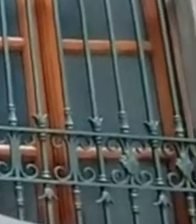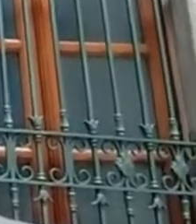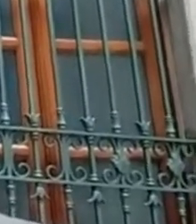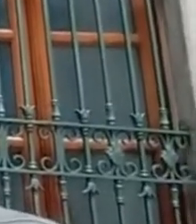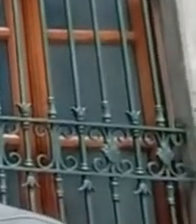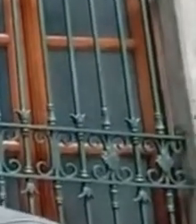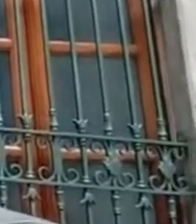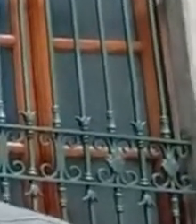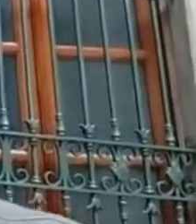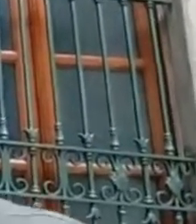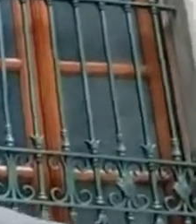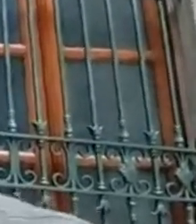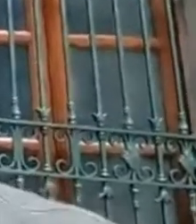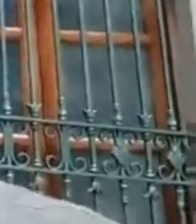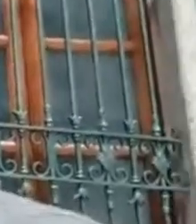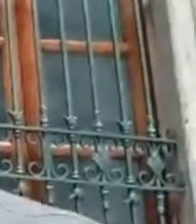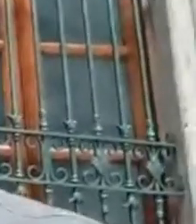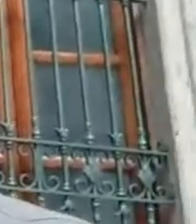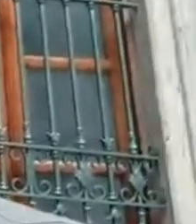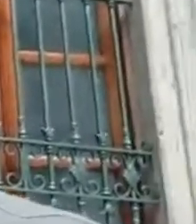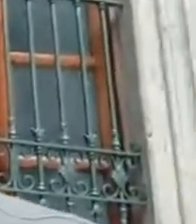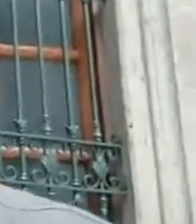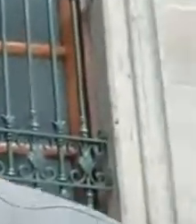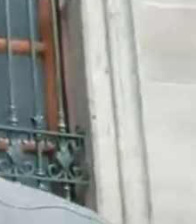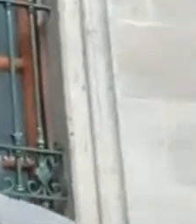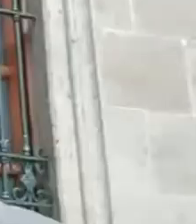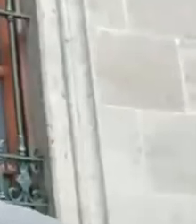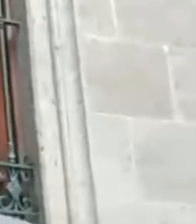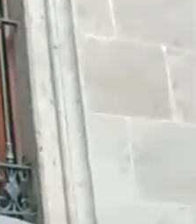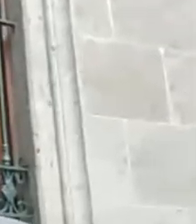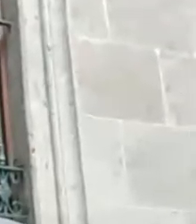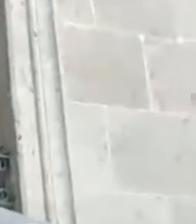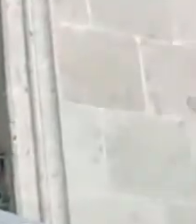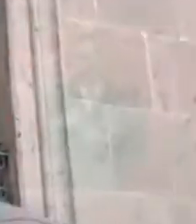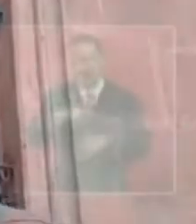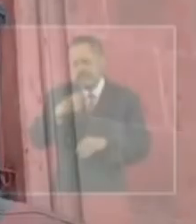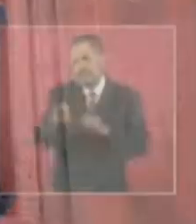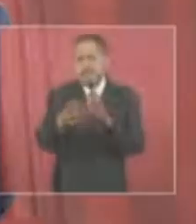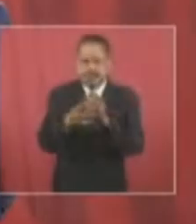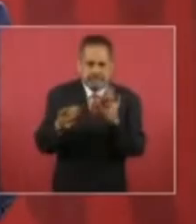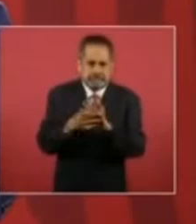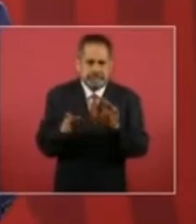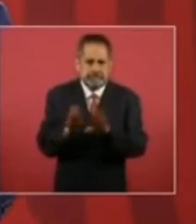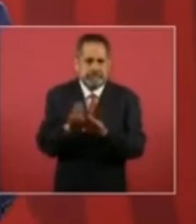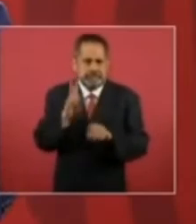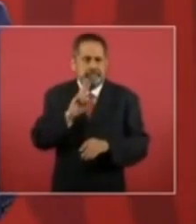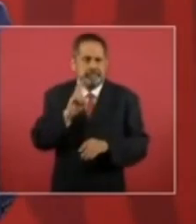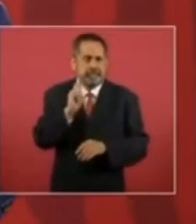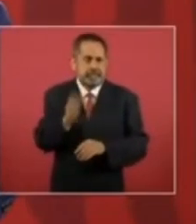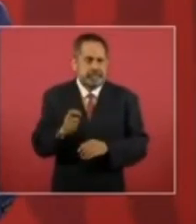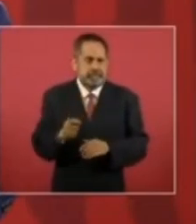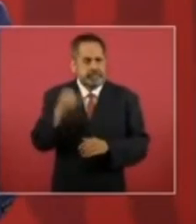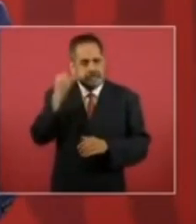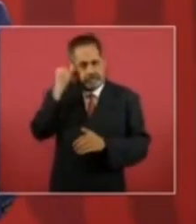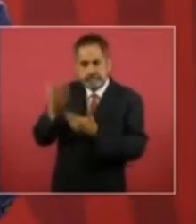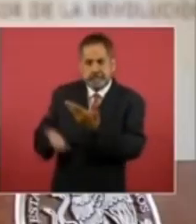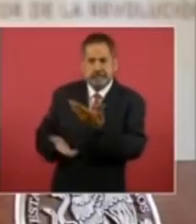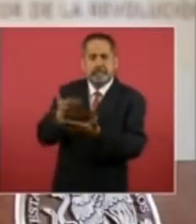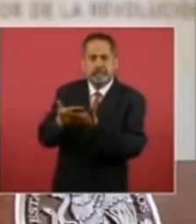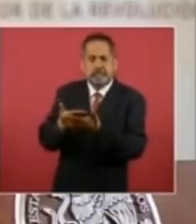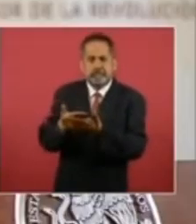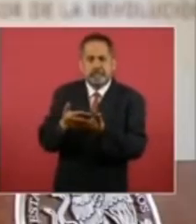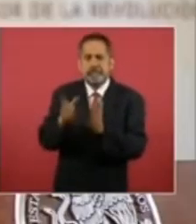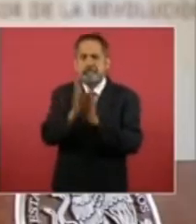alguna violación a la Constitución. Pero vamos a ver cómo lo expresó esta mañana el presidente. Vamos a presentar la